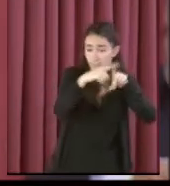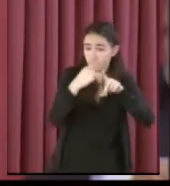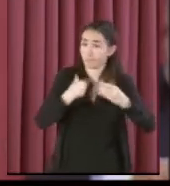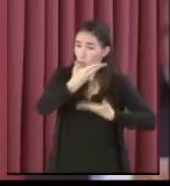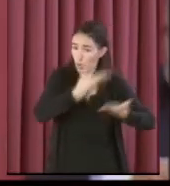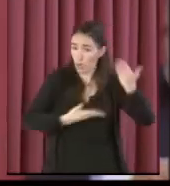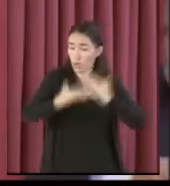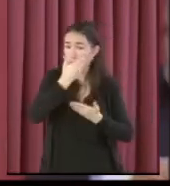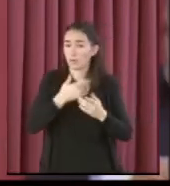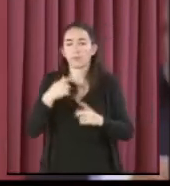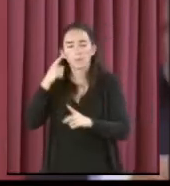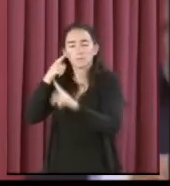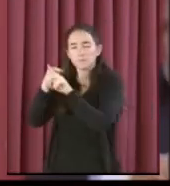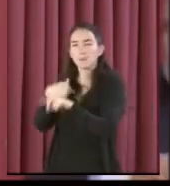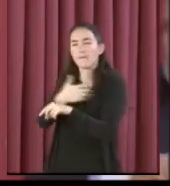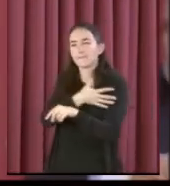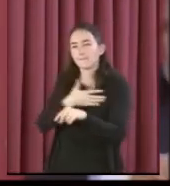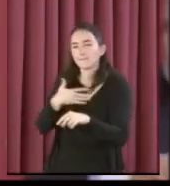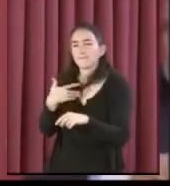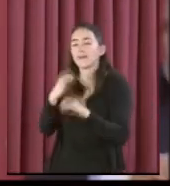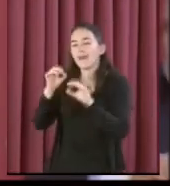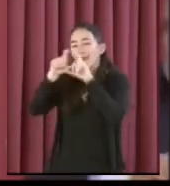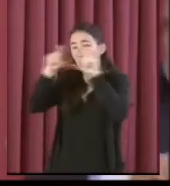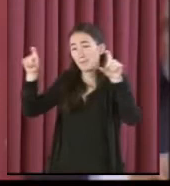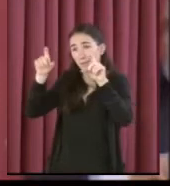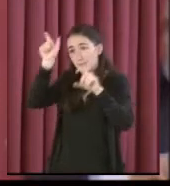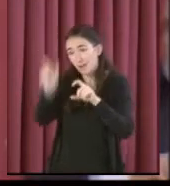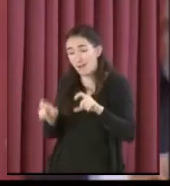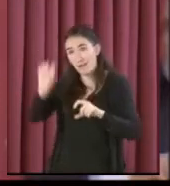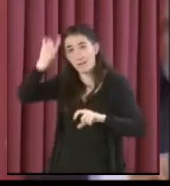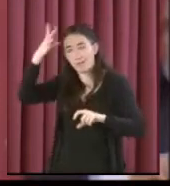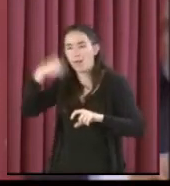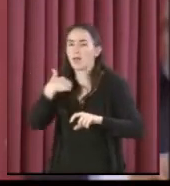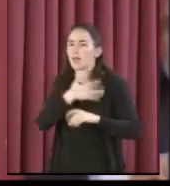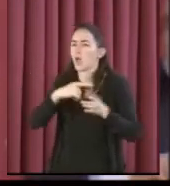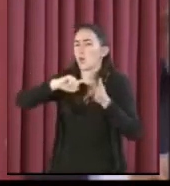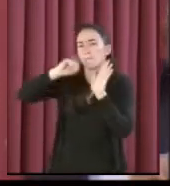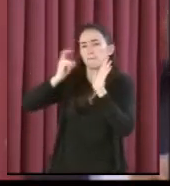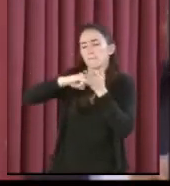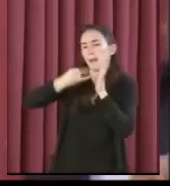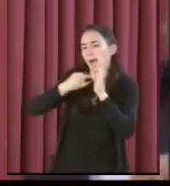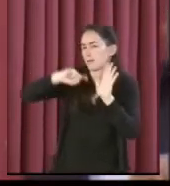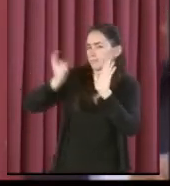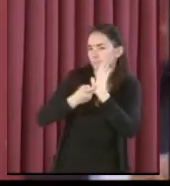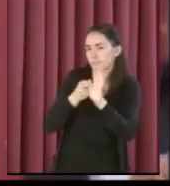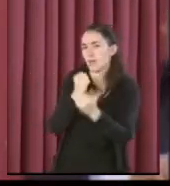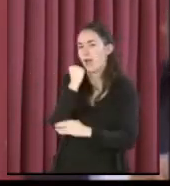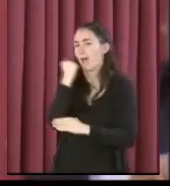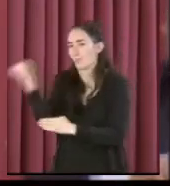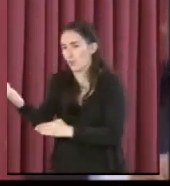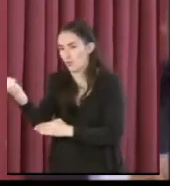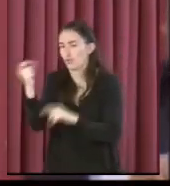por el desarrollo de un servicio de apoyo integral al emprendedor a través de nuestra reciente incorporación al programa autonómico